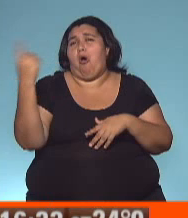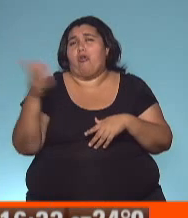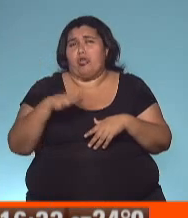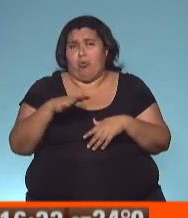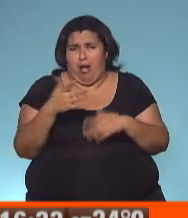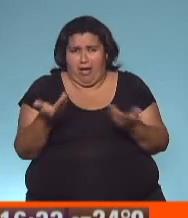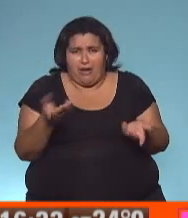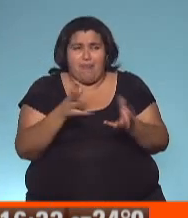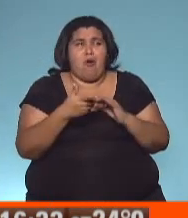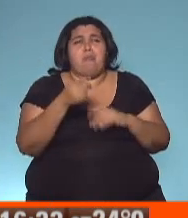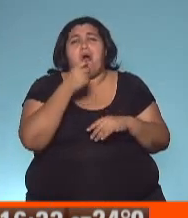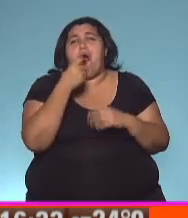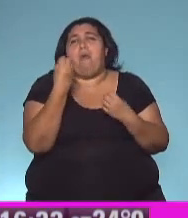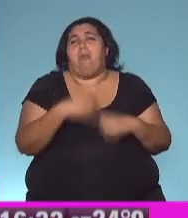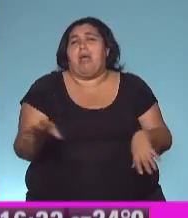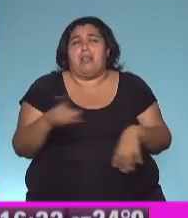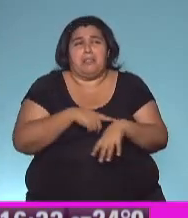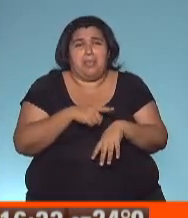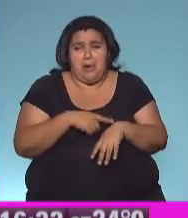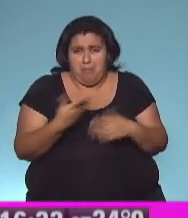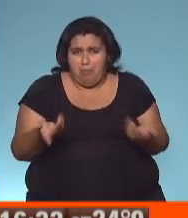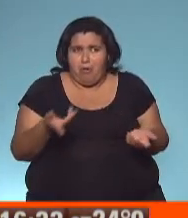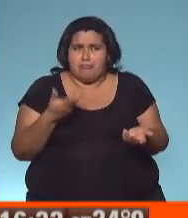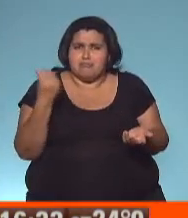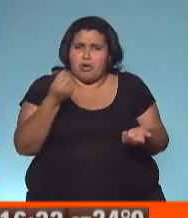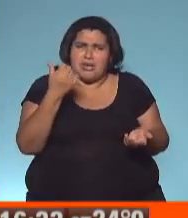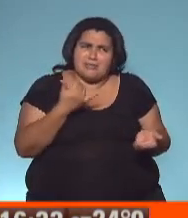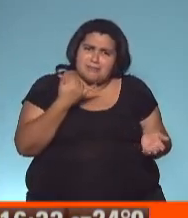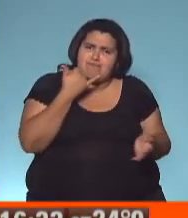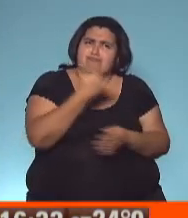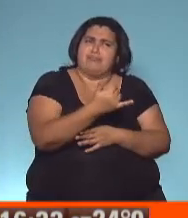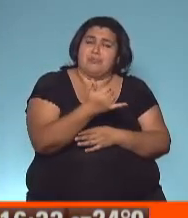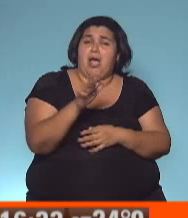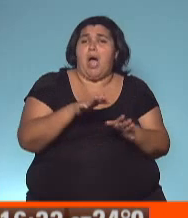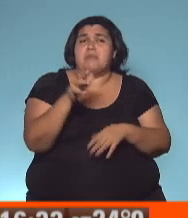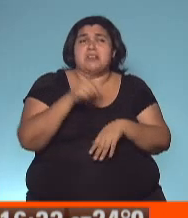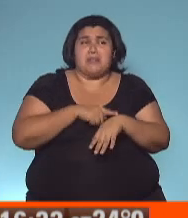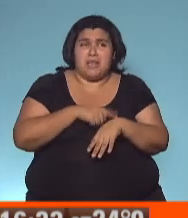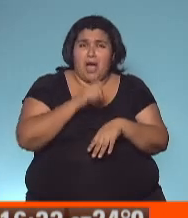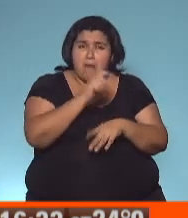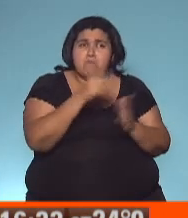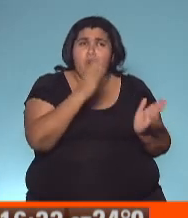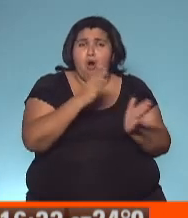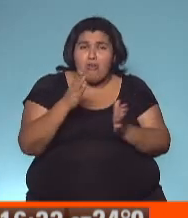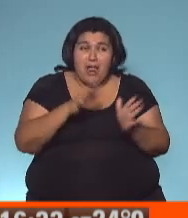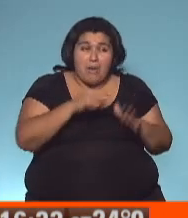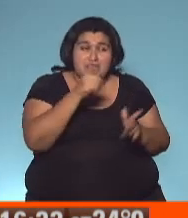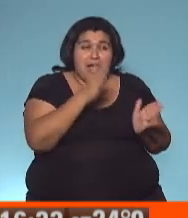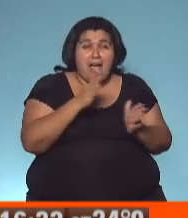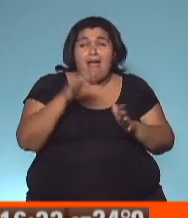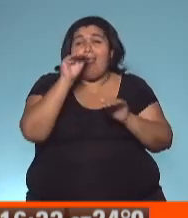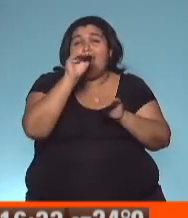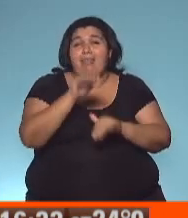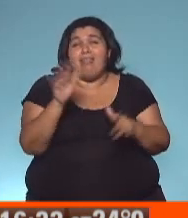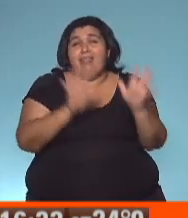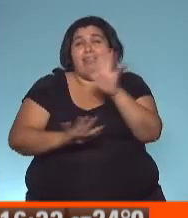mal dicho, quizás perdiendo el tiempo, y si con el tiempo que tenés te pones a ordenar los placares y te das cuenta